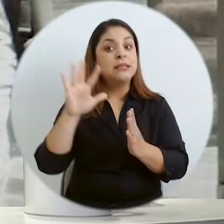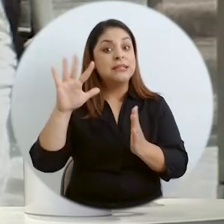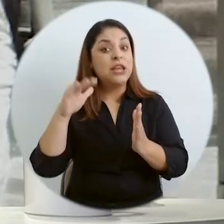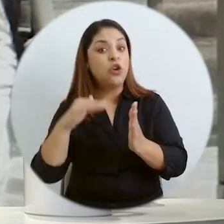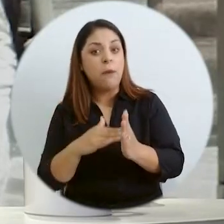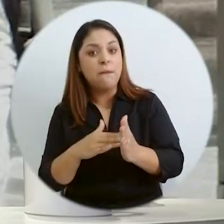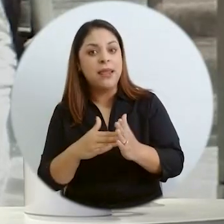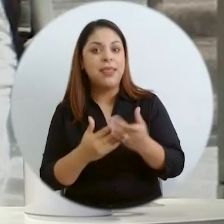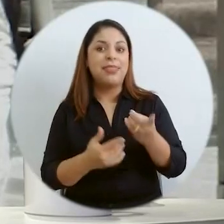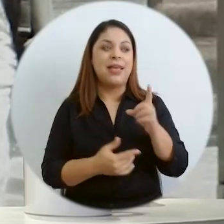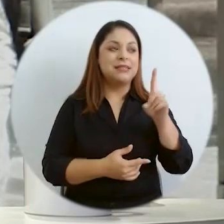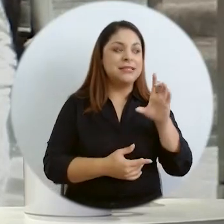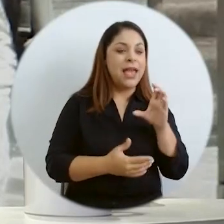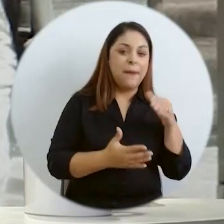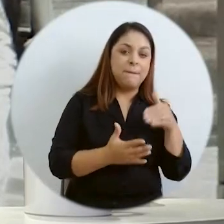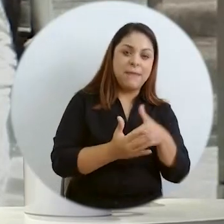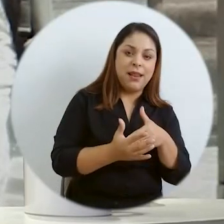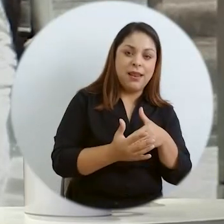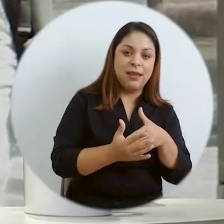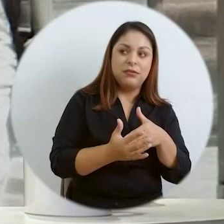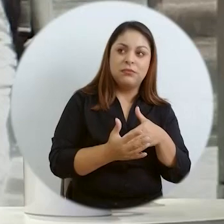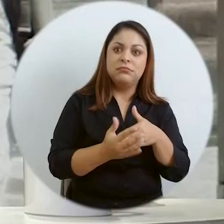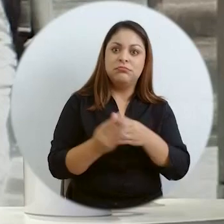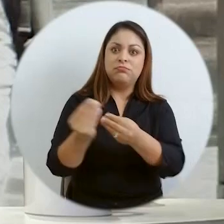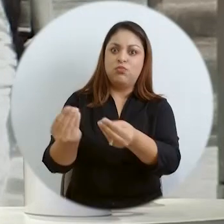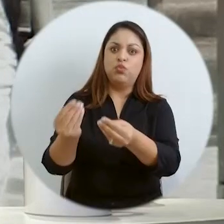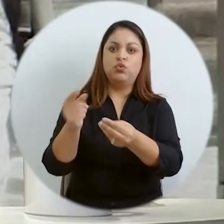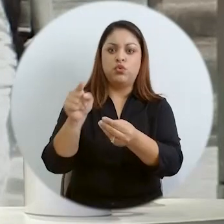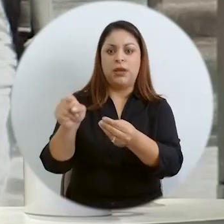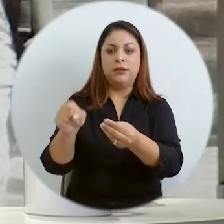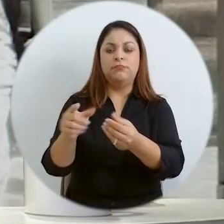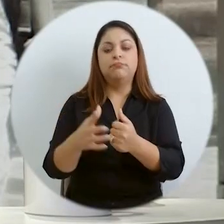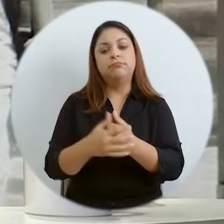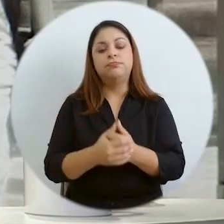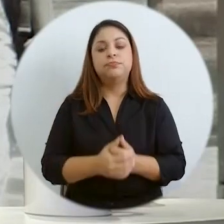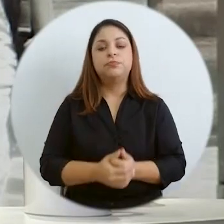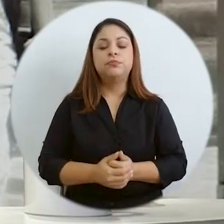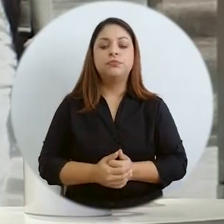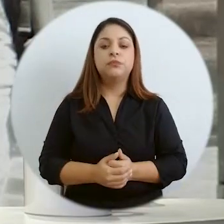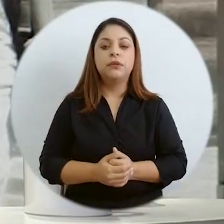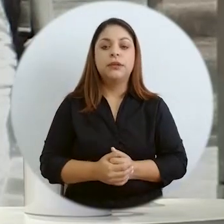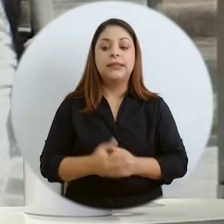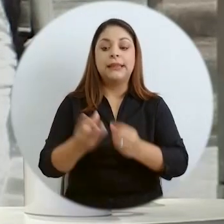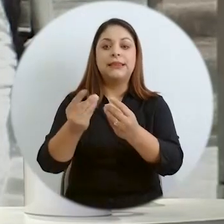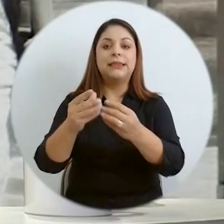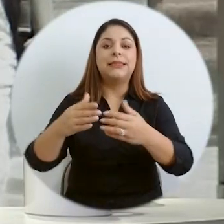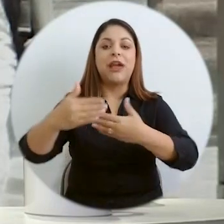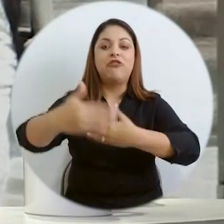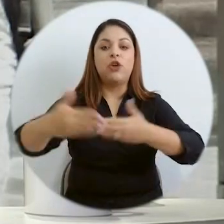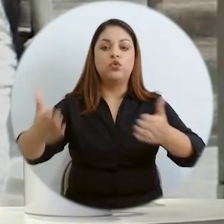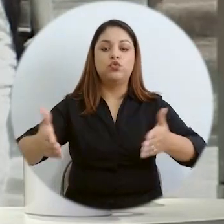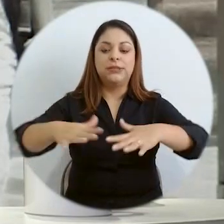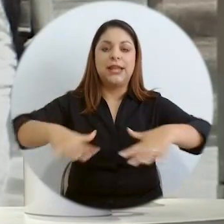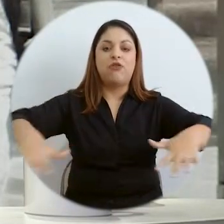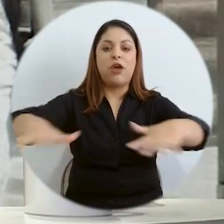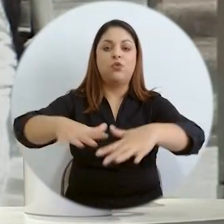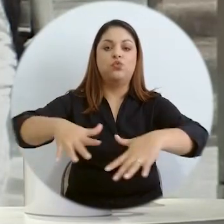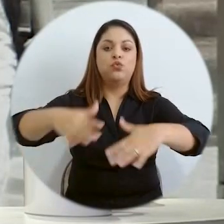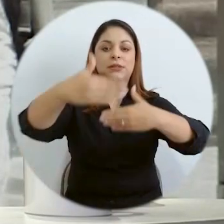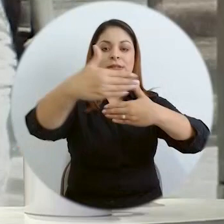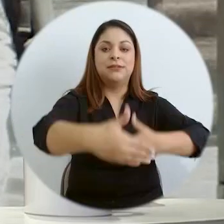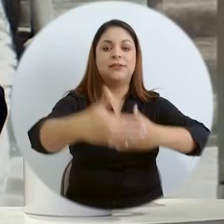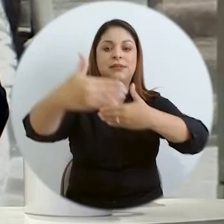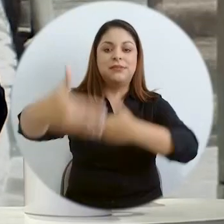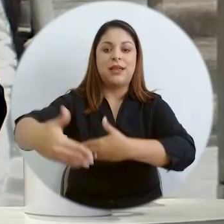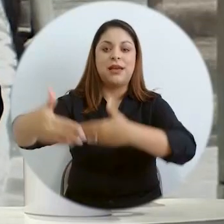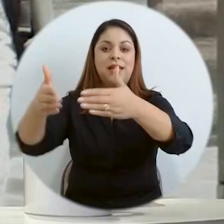100.000. Ahí no se concentra tanto, pero no solo se está explotando mucho en términos de construcción, sino que